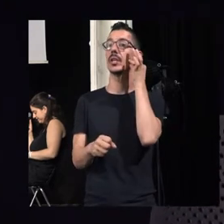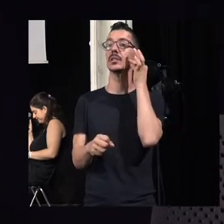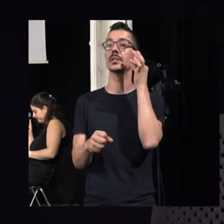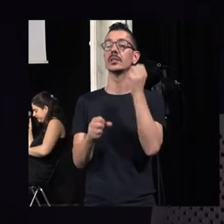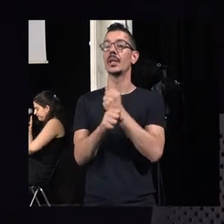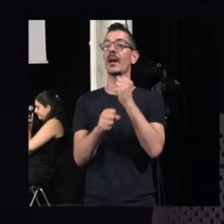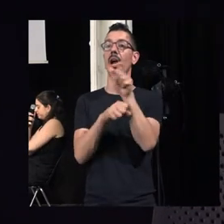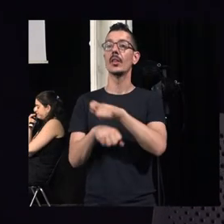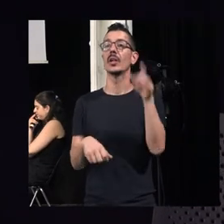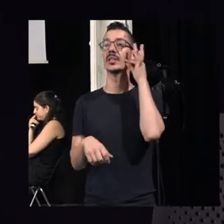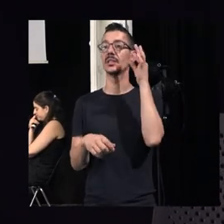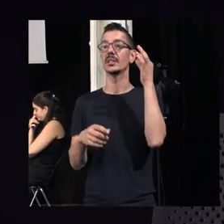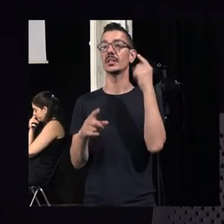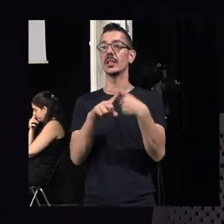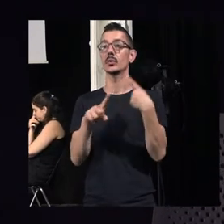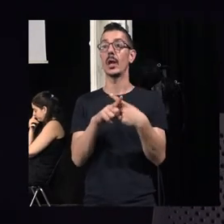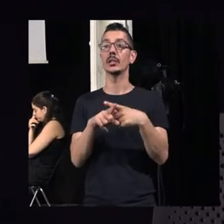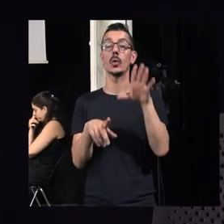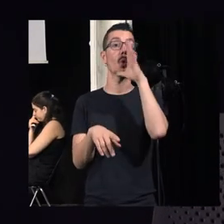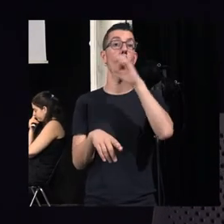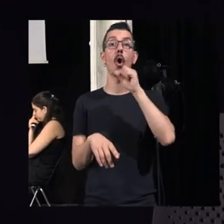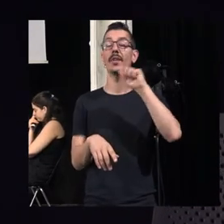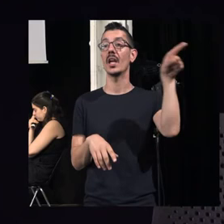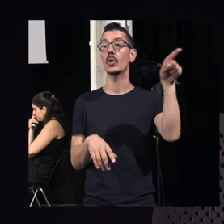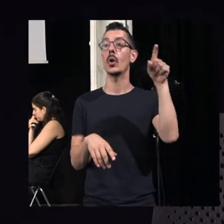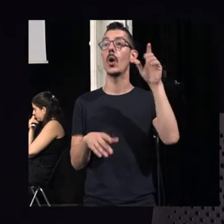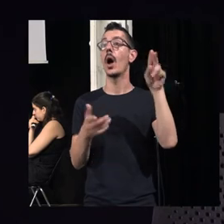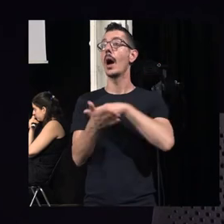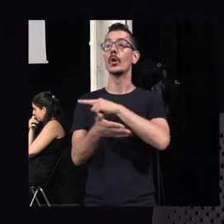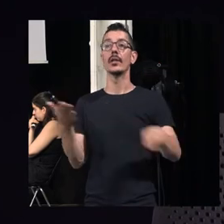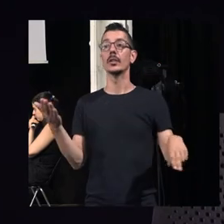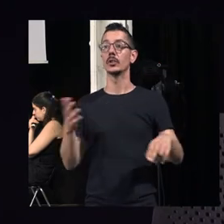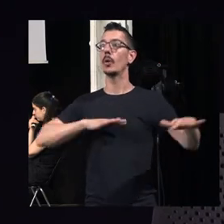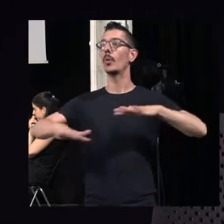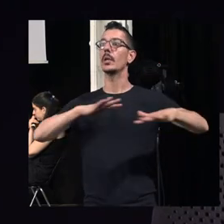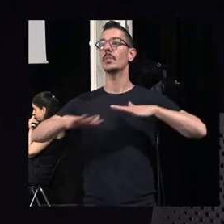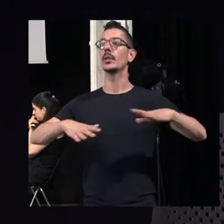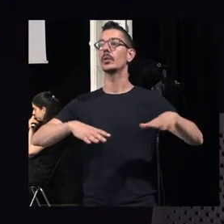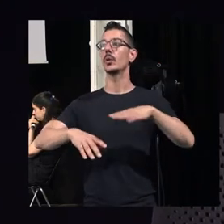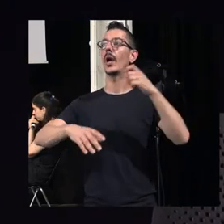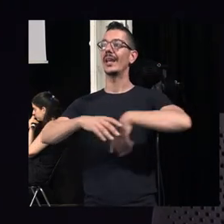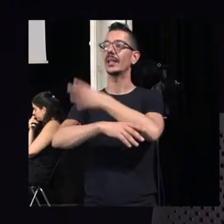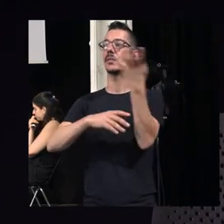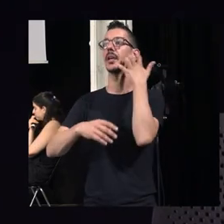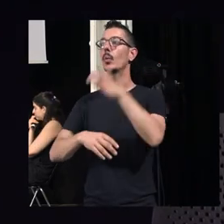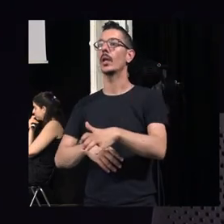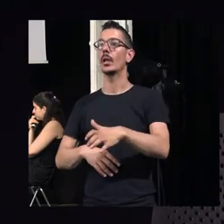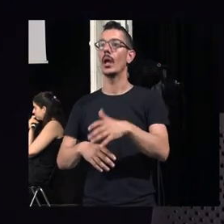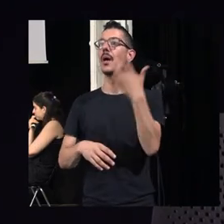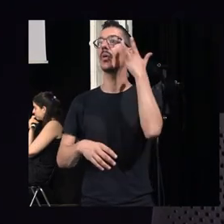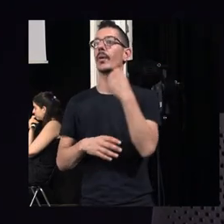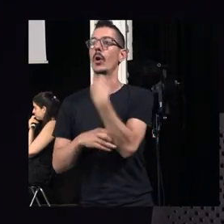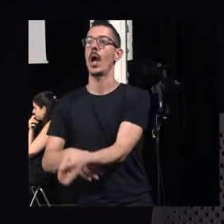gobierno abolicionista que tenemos, que el movimiento LGTBI queer, o sea, realmente se posicione con nosotras,